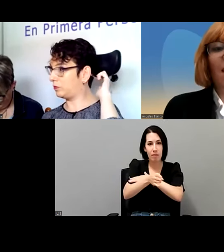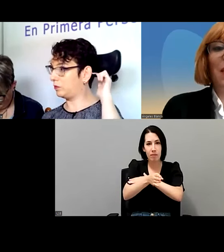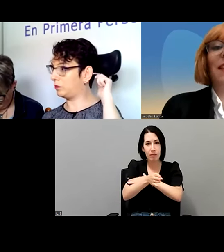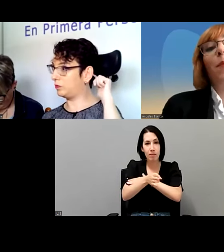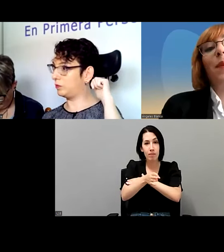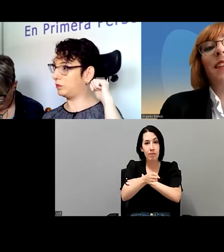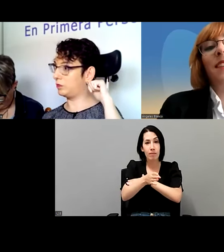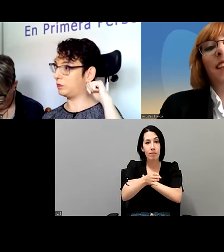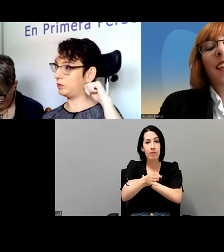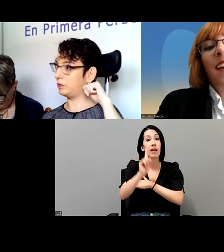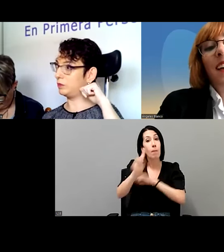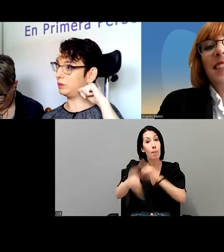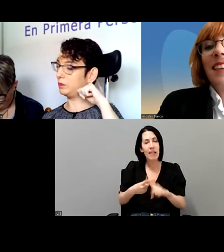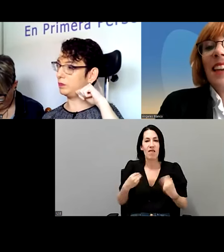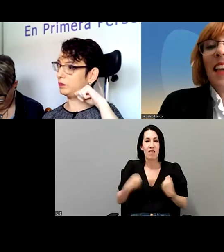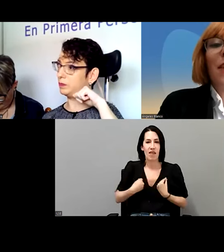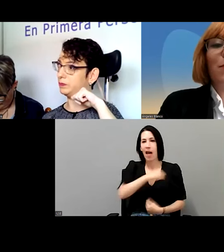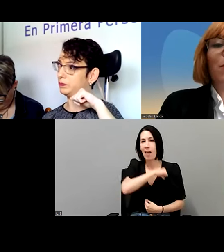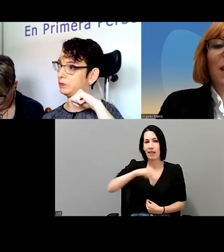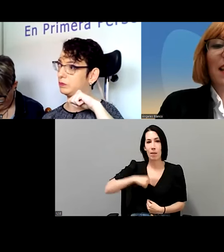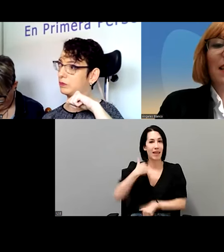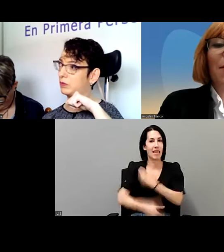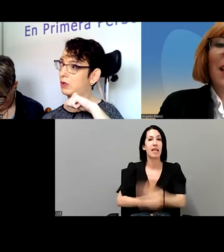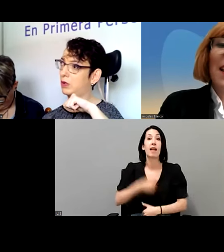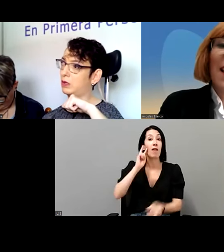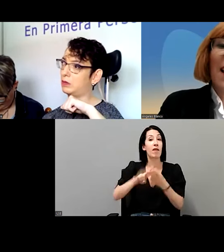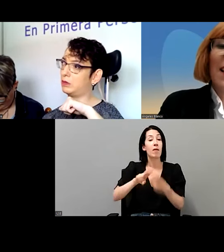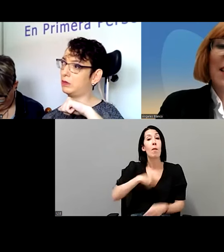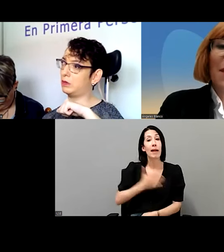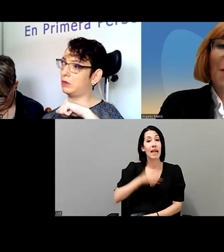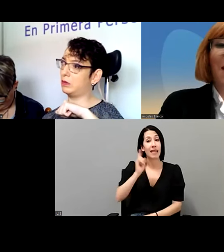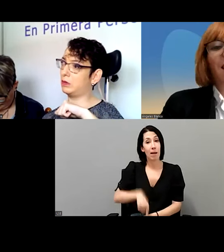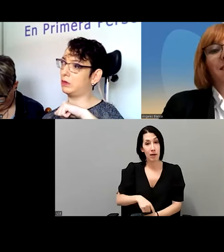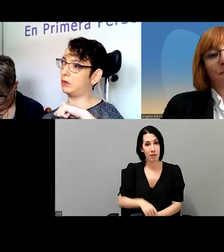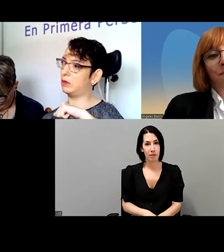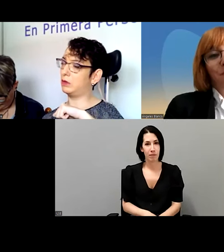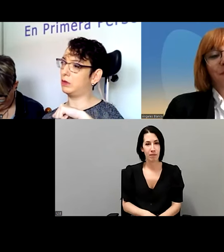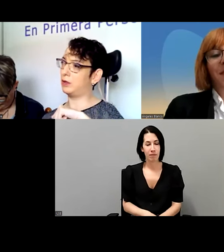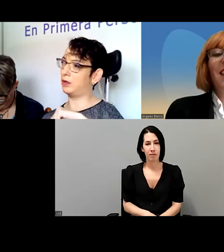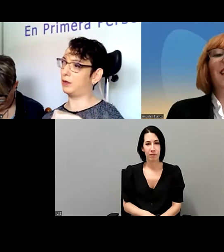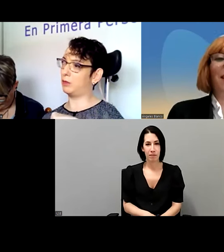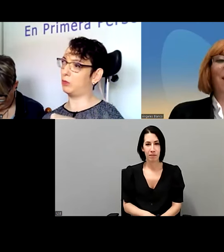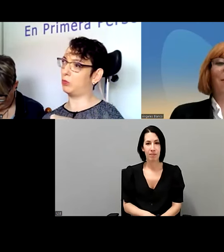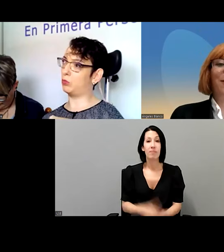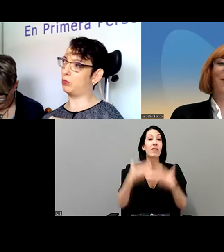y vida independiente. Así que nada, nos vemos mañana también. Gracias, Ángeles. Gracias, gracias a todos. Gracias, gracias. Gracias.